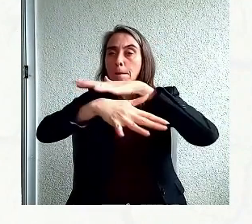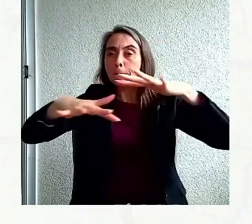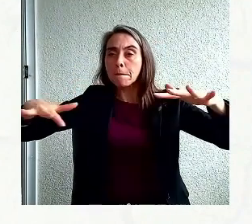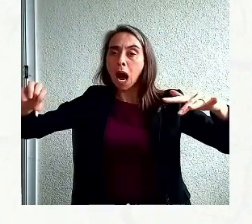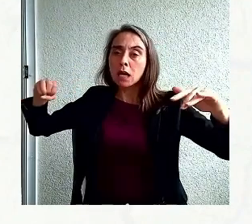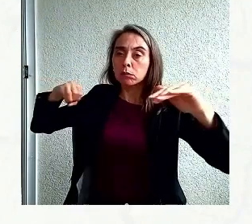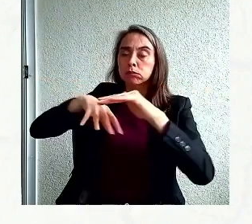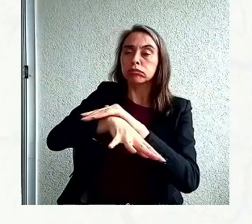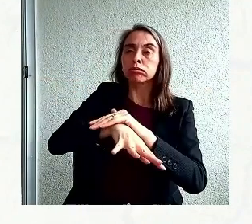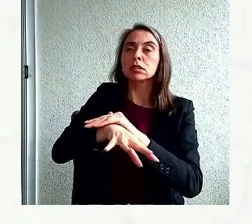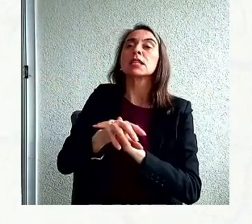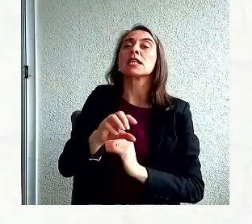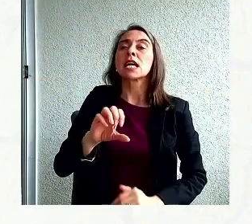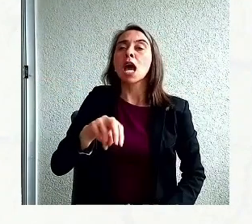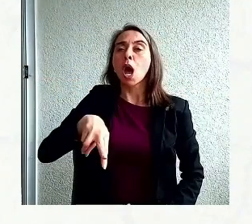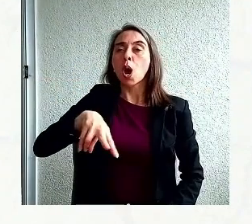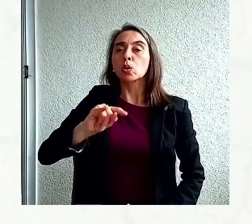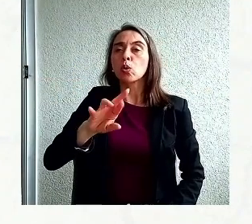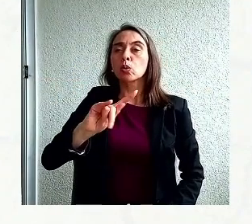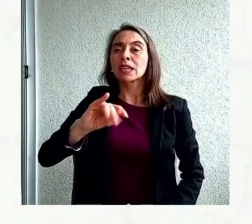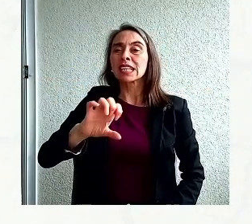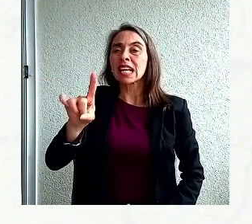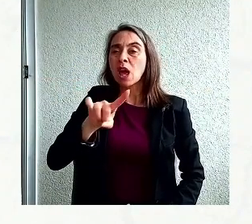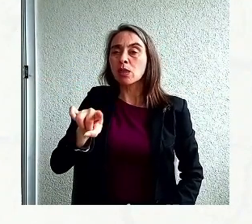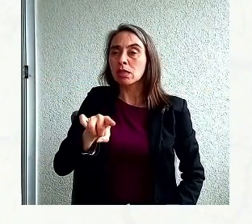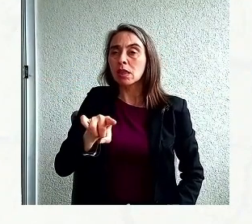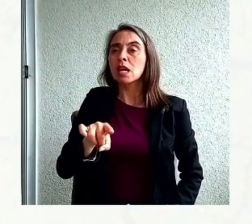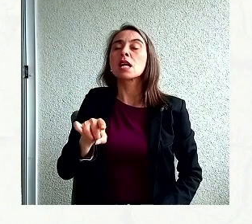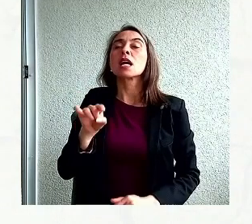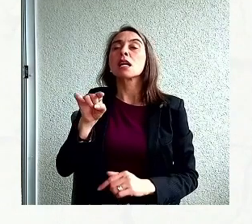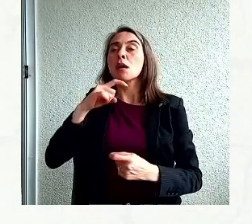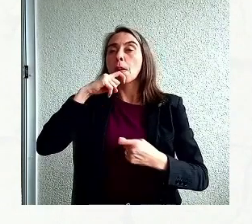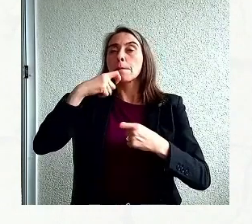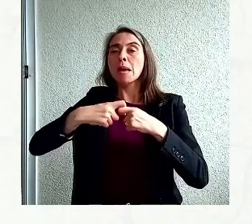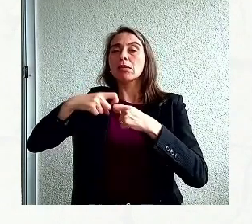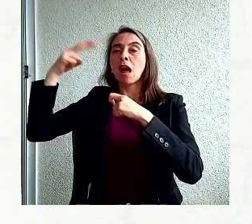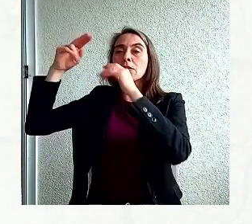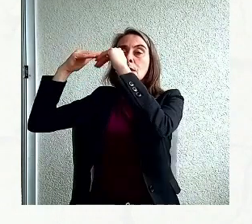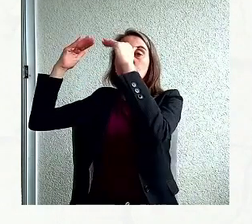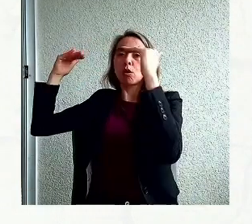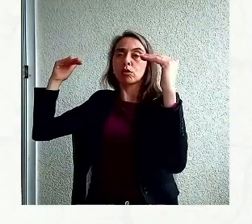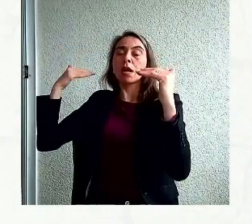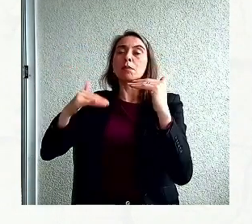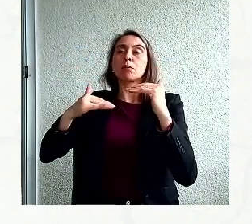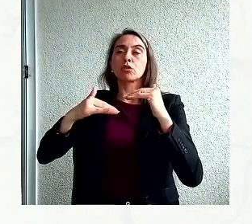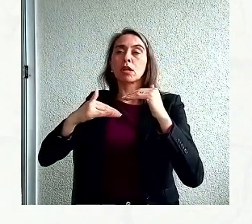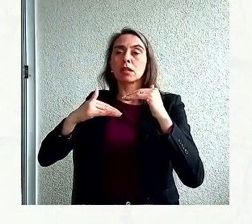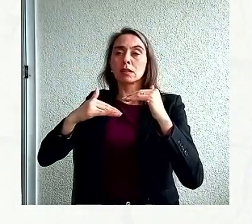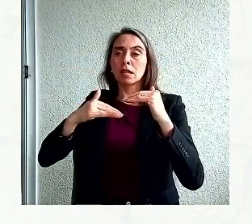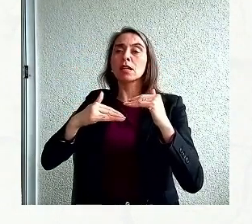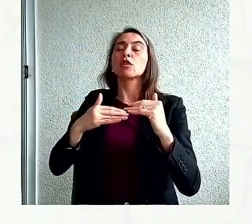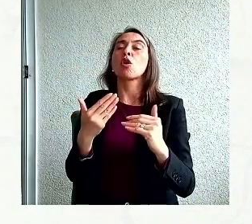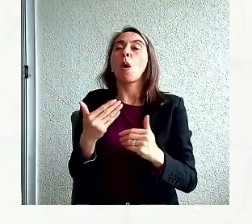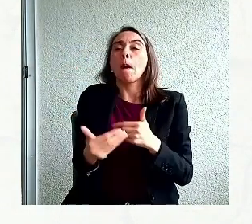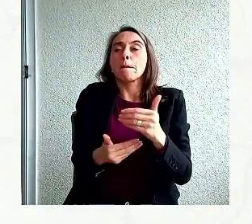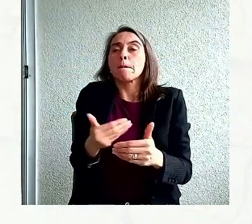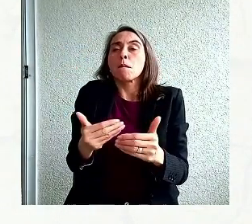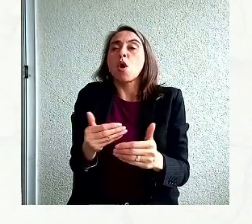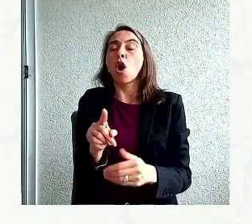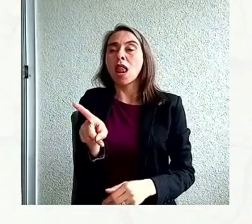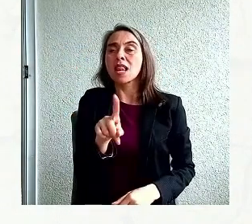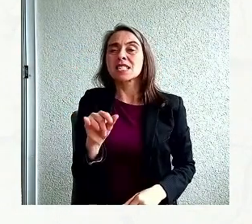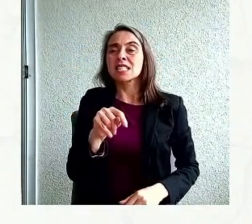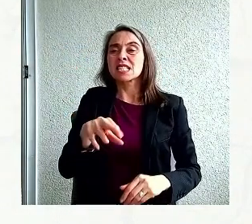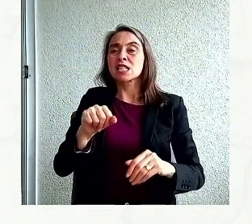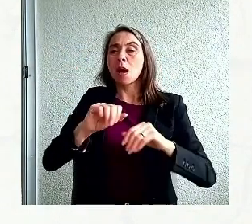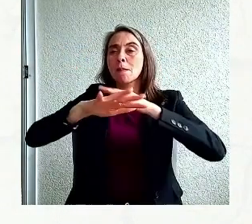son clave para la productividad de los sistemas, como por ejemplo lo es el hierro, el cobalto, el